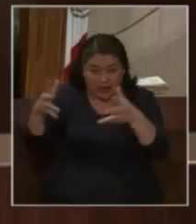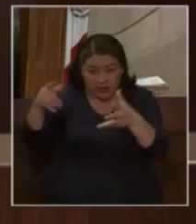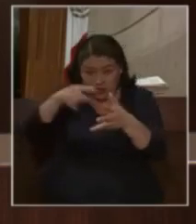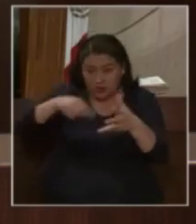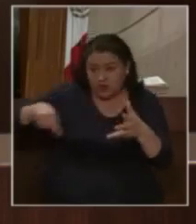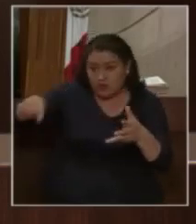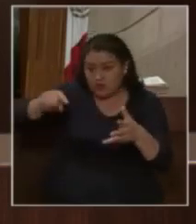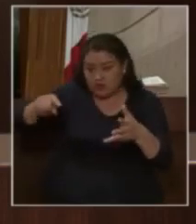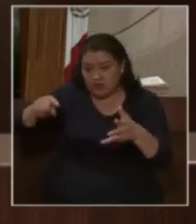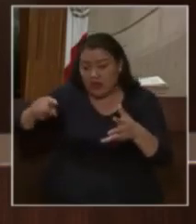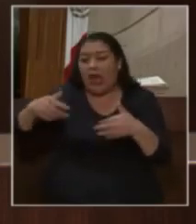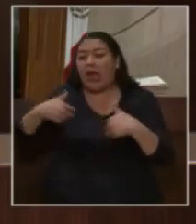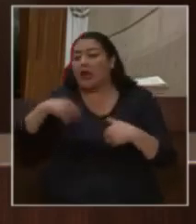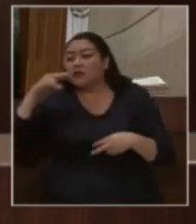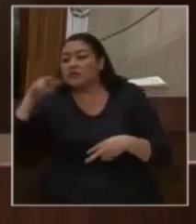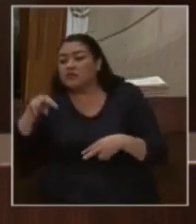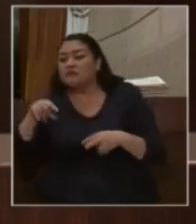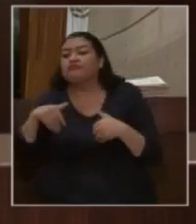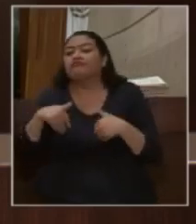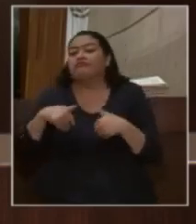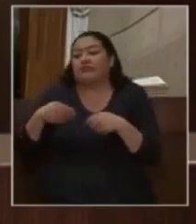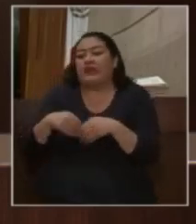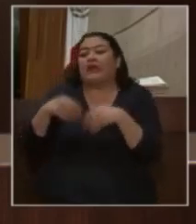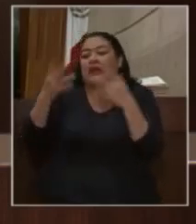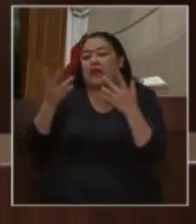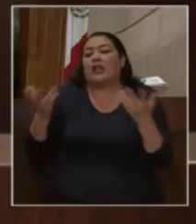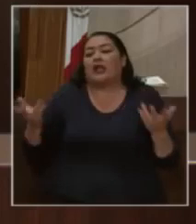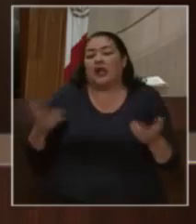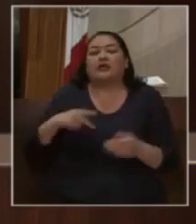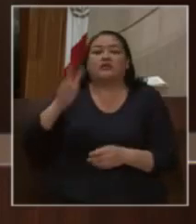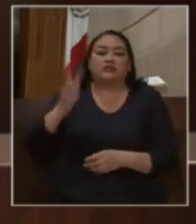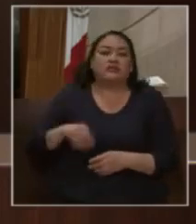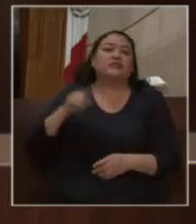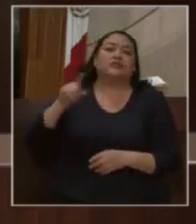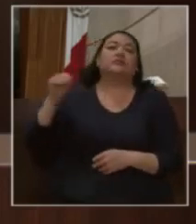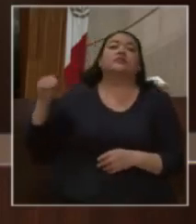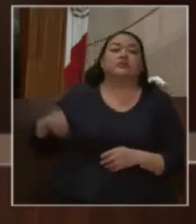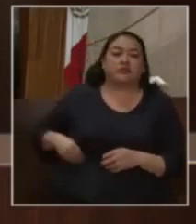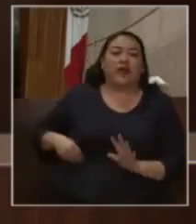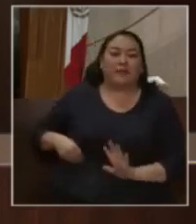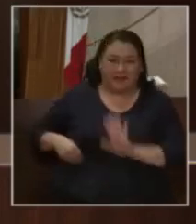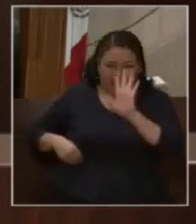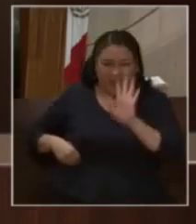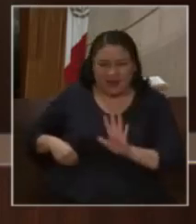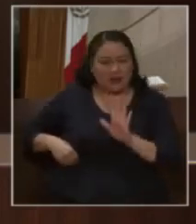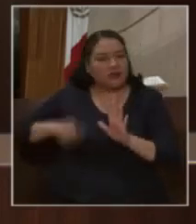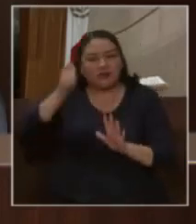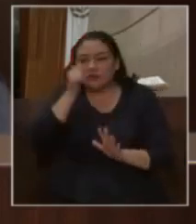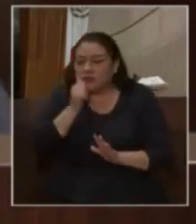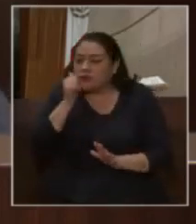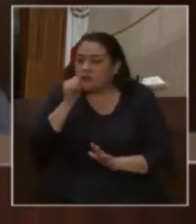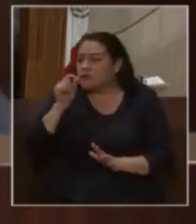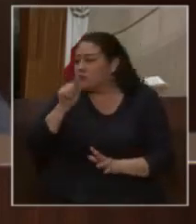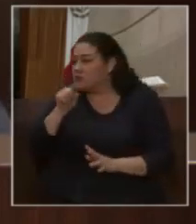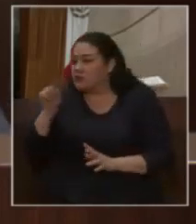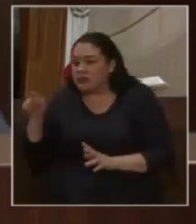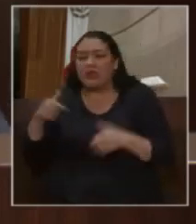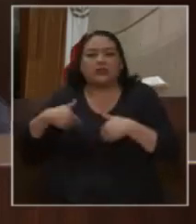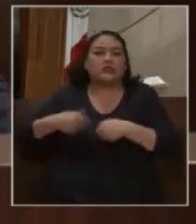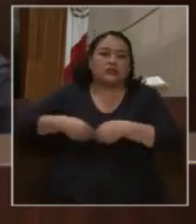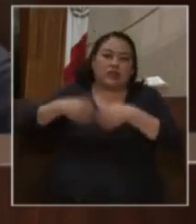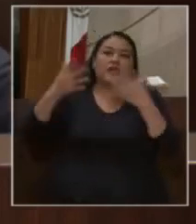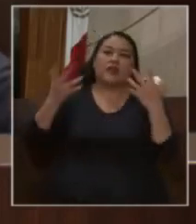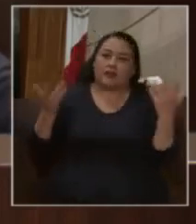fluya como conclusión natural el dato que se intenta demostrar, existiendo un enlace directo entre los